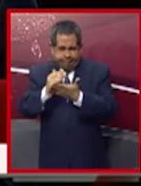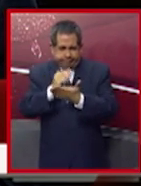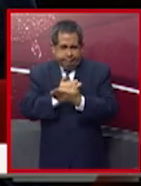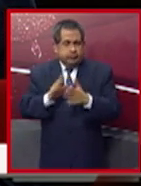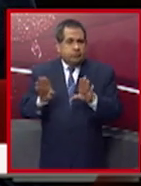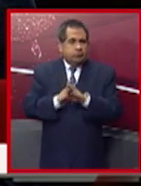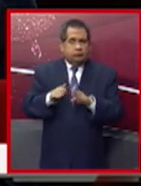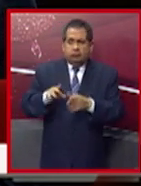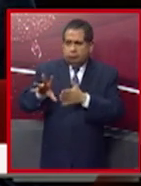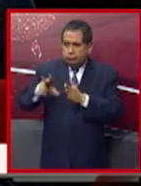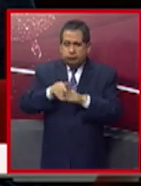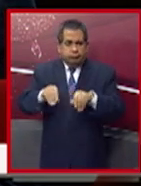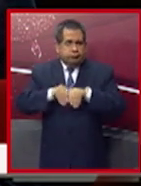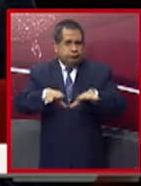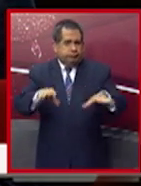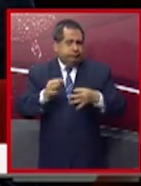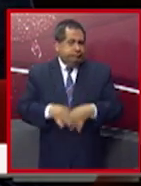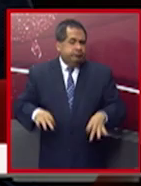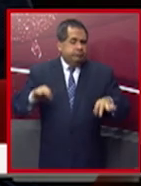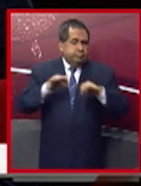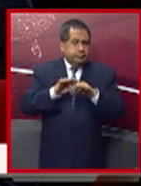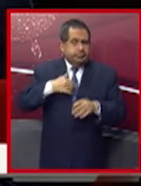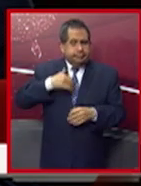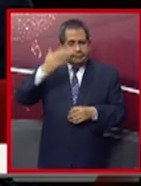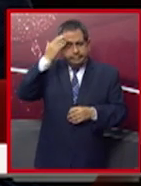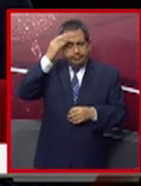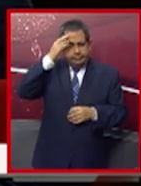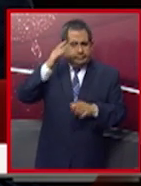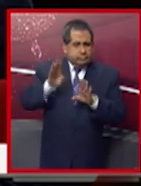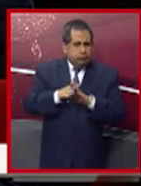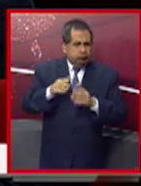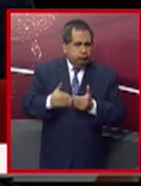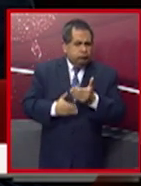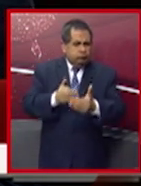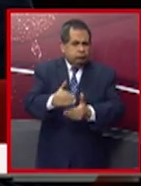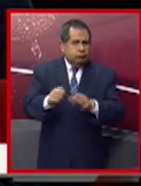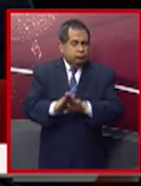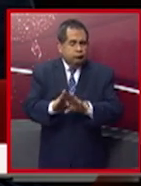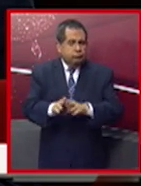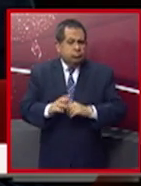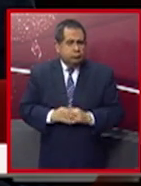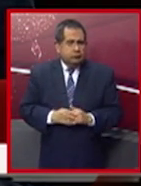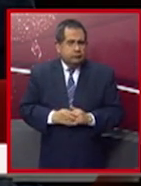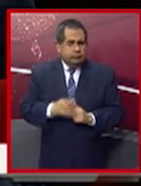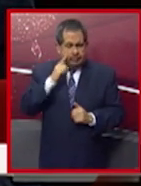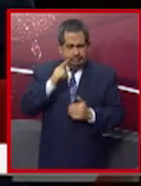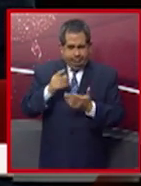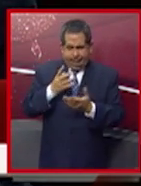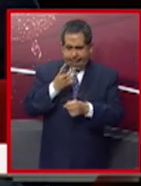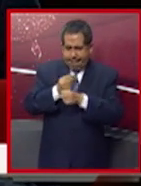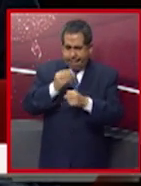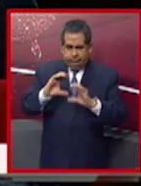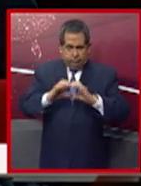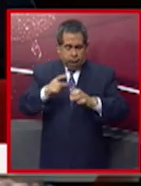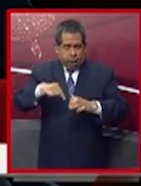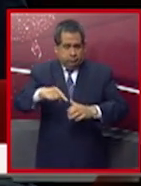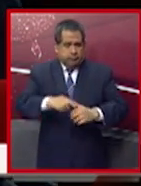de resonancia en la que se conozcan y discutan los grandes temas de las más pequeñas